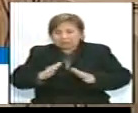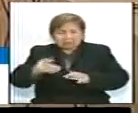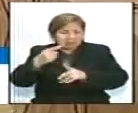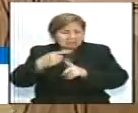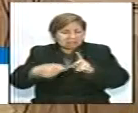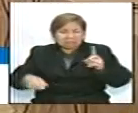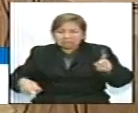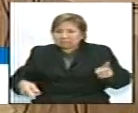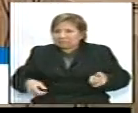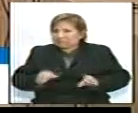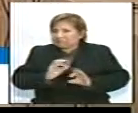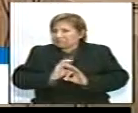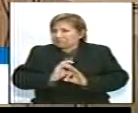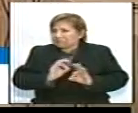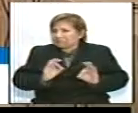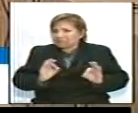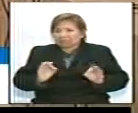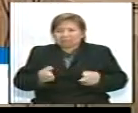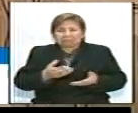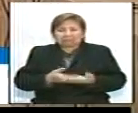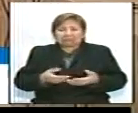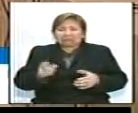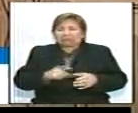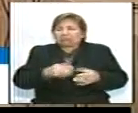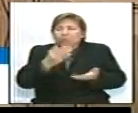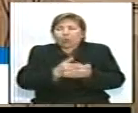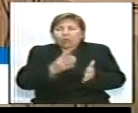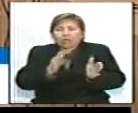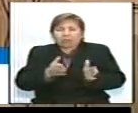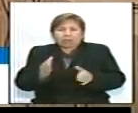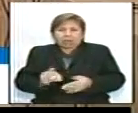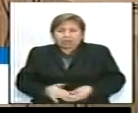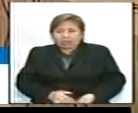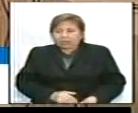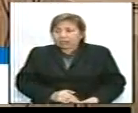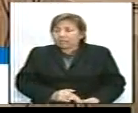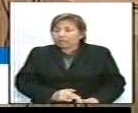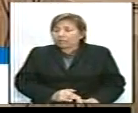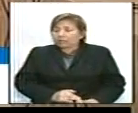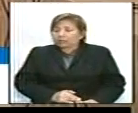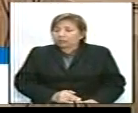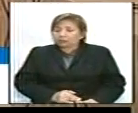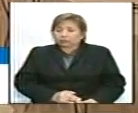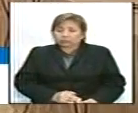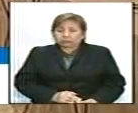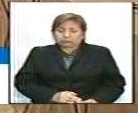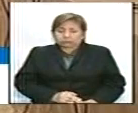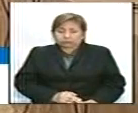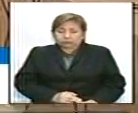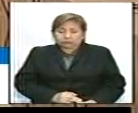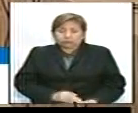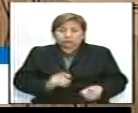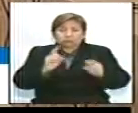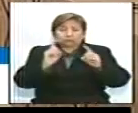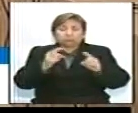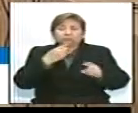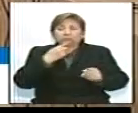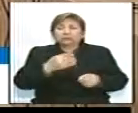siquiera planifica el patrullaje integrado, o sea, no hay plan de patrullaje integrado. Entonces, la pregunta